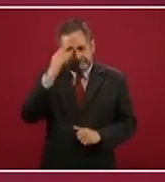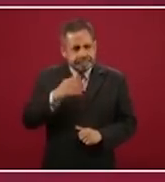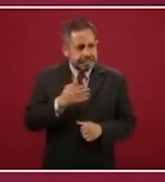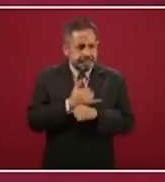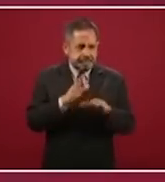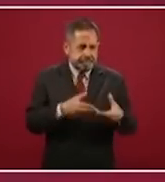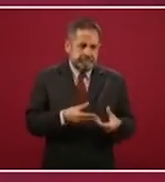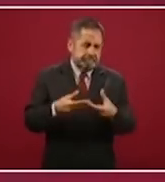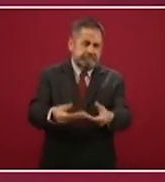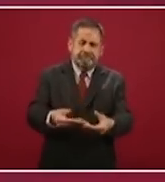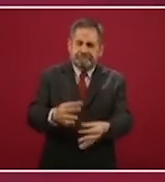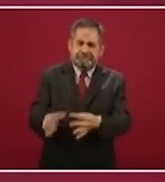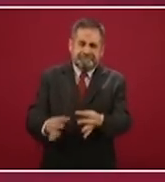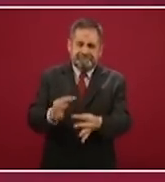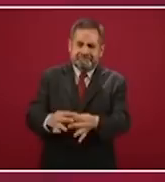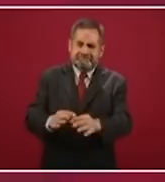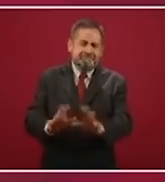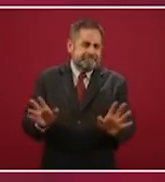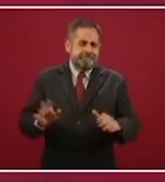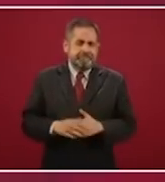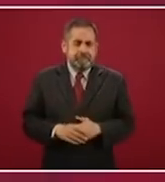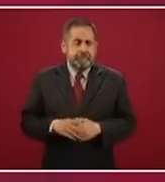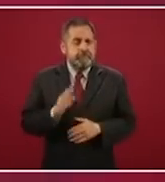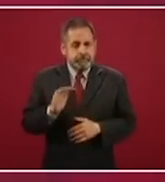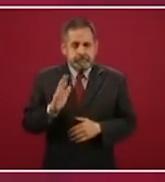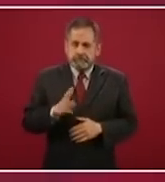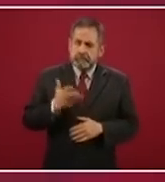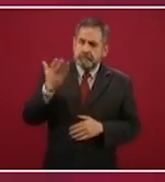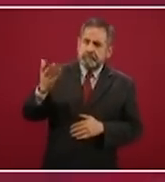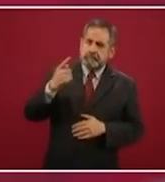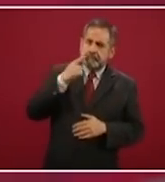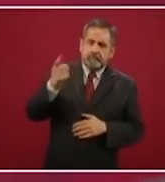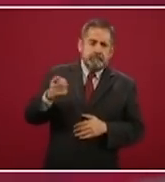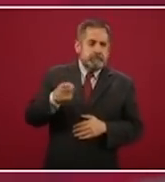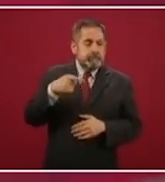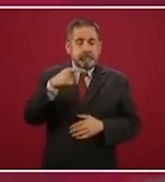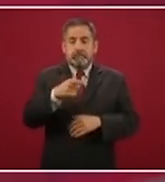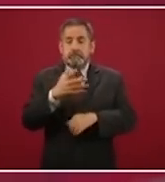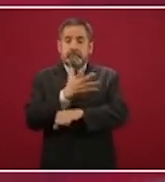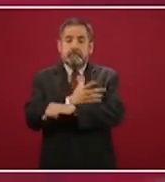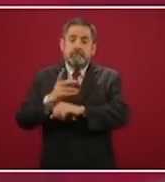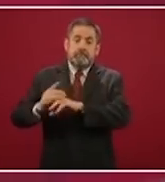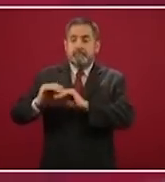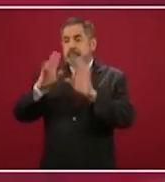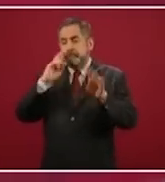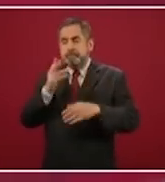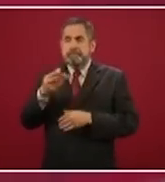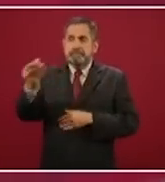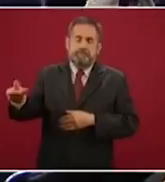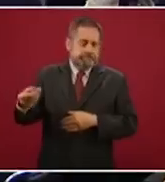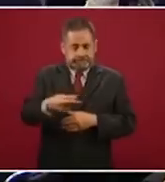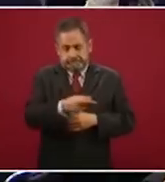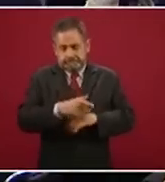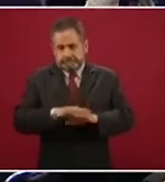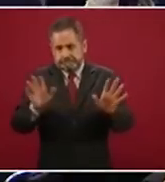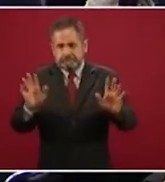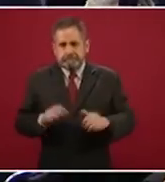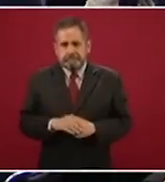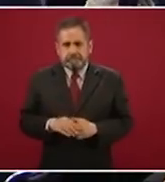la información porque se solicitó a Transparencia y